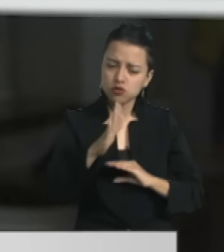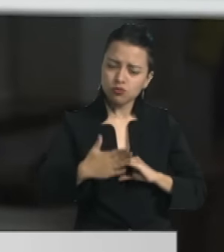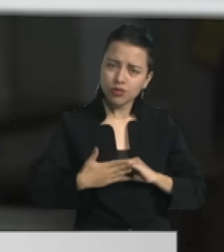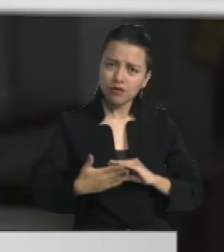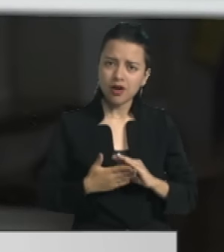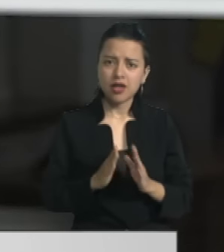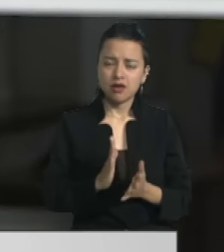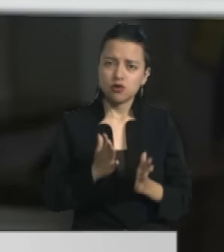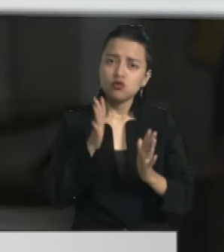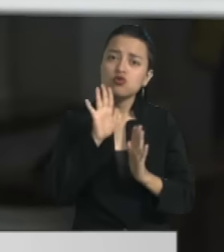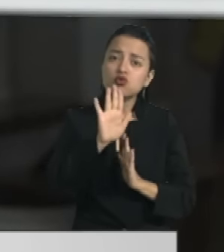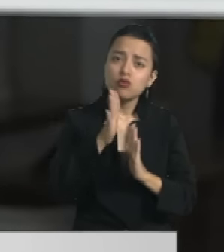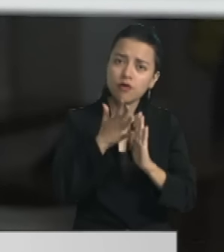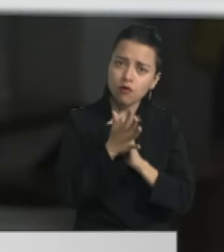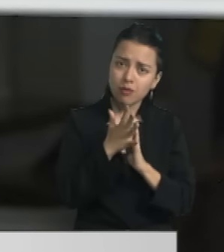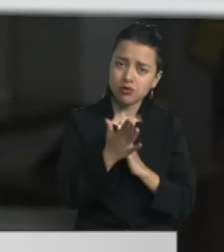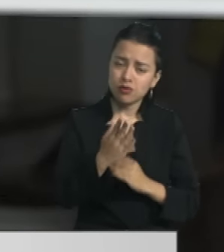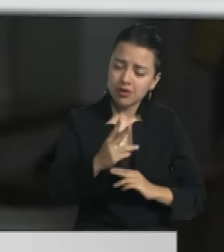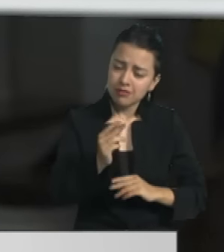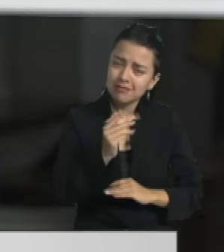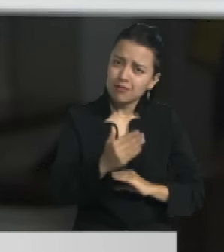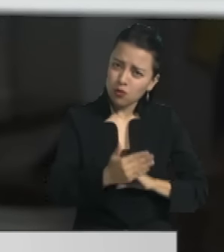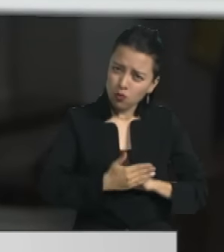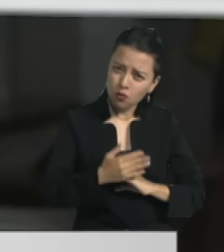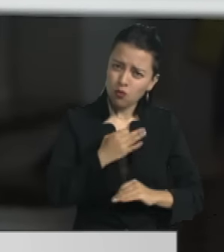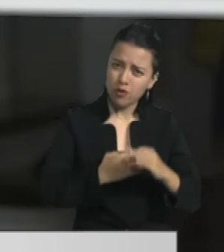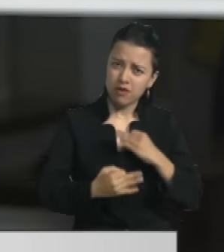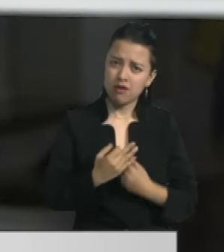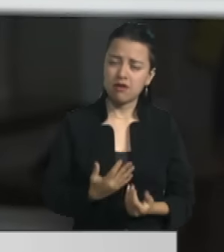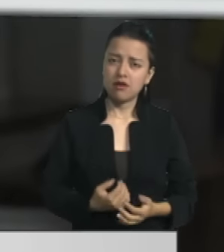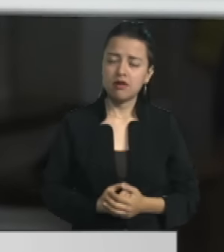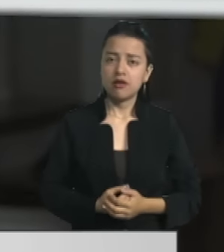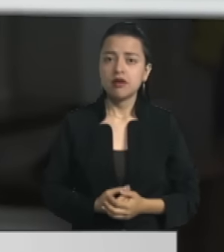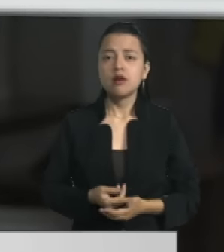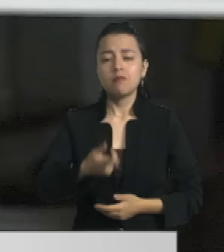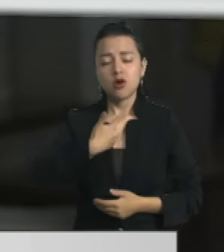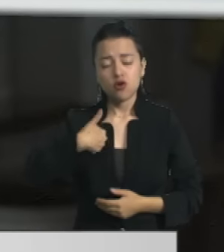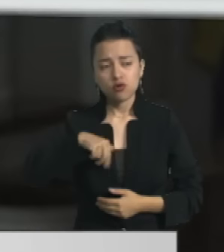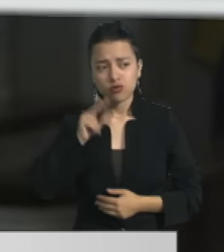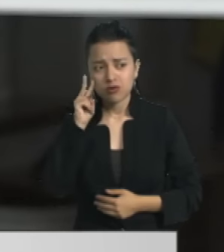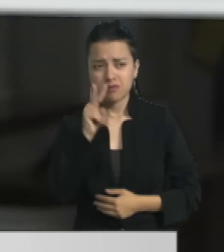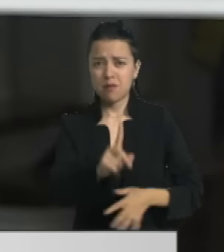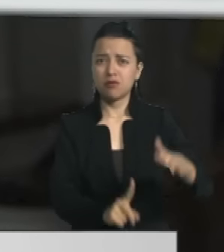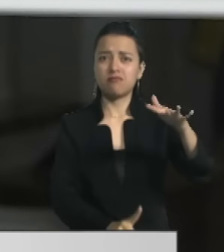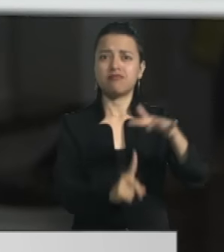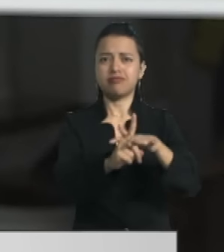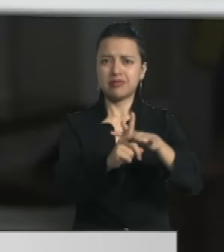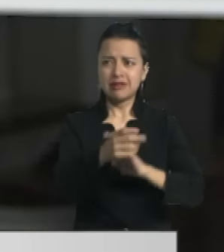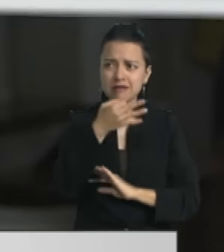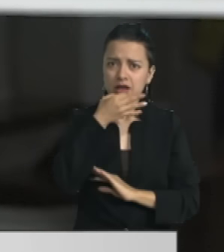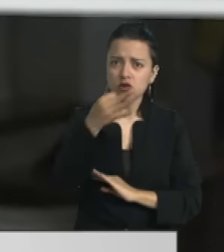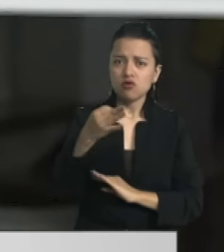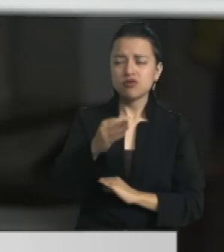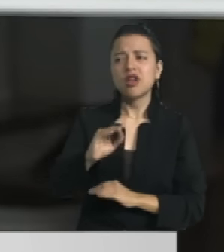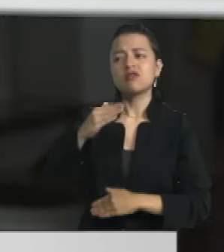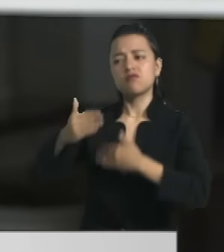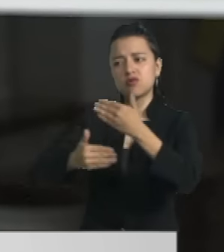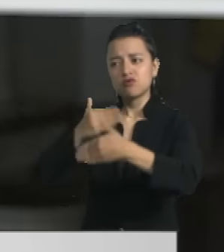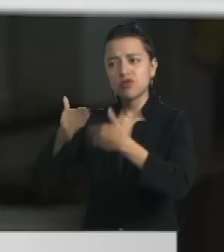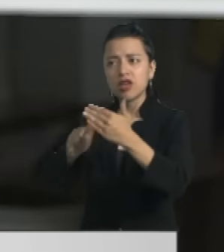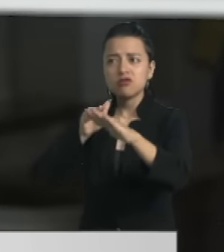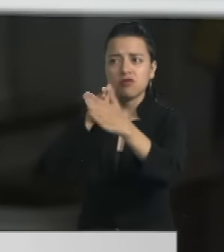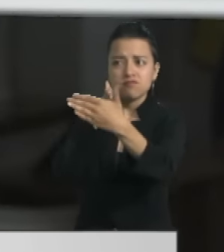estricta sobre la legalidad y la oportunidad lo que está sucediendo no solo para poner las denuncias que haya que poner sino para